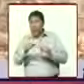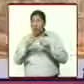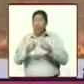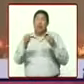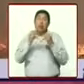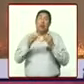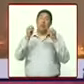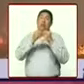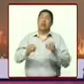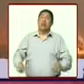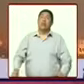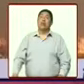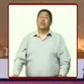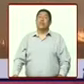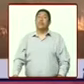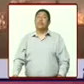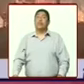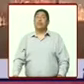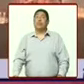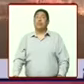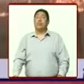reactivando, ¿no?